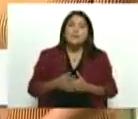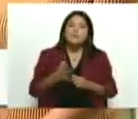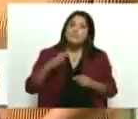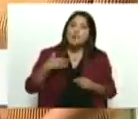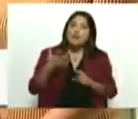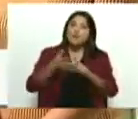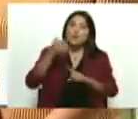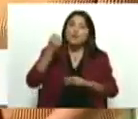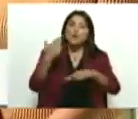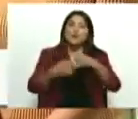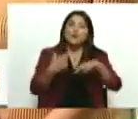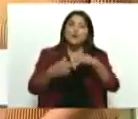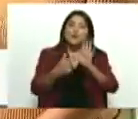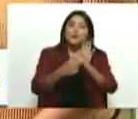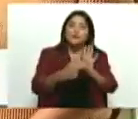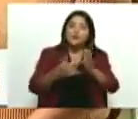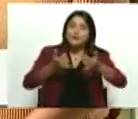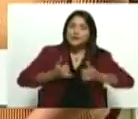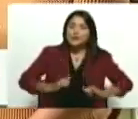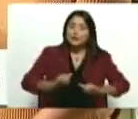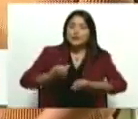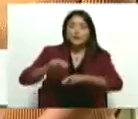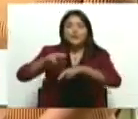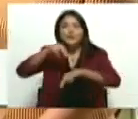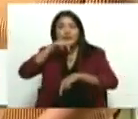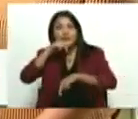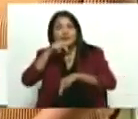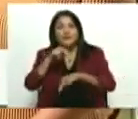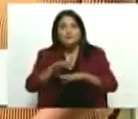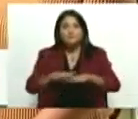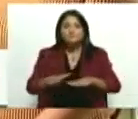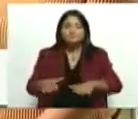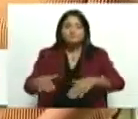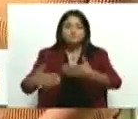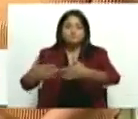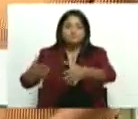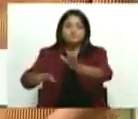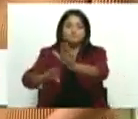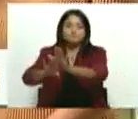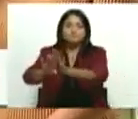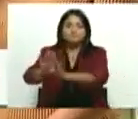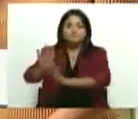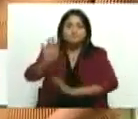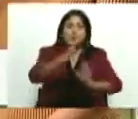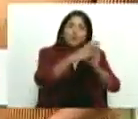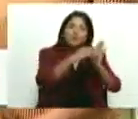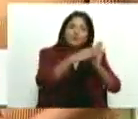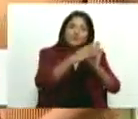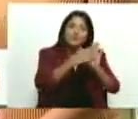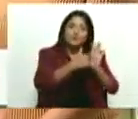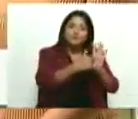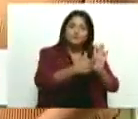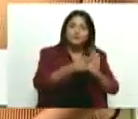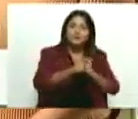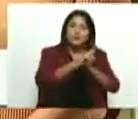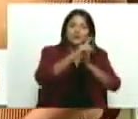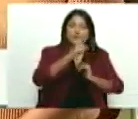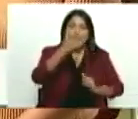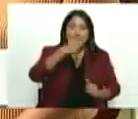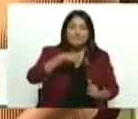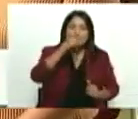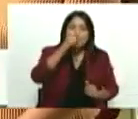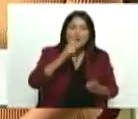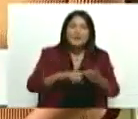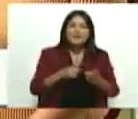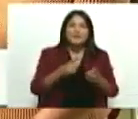nuestras hijas, nuestros hijos, nuestros nietos y nuestras nietas sigan construyendo. Con el ejemplo de Jorge Rodríguez, de Fabricio Ojeda, de